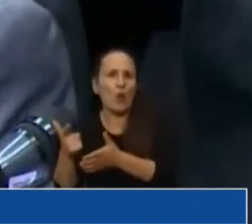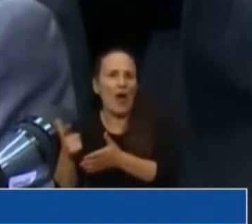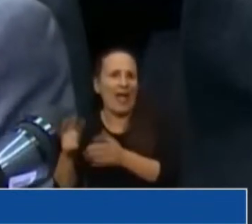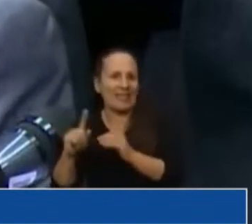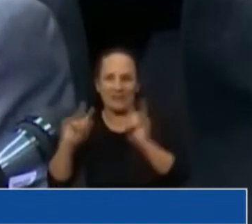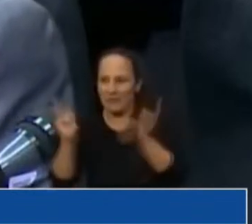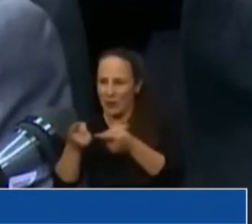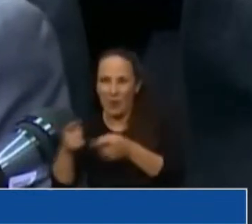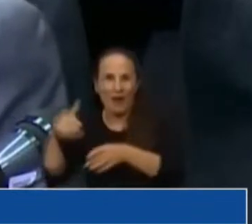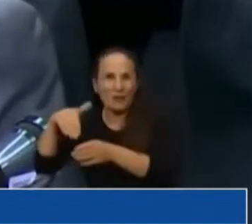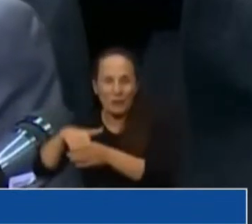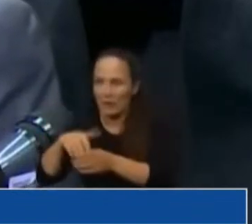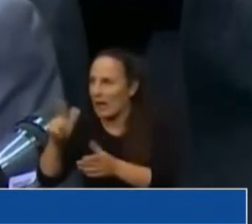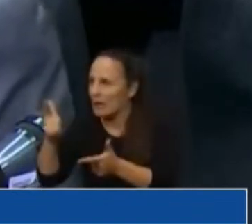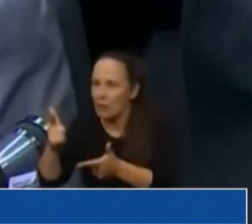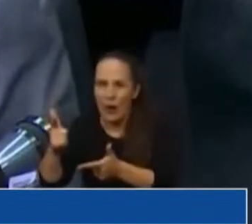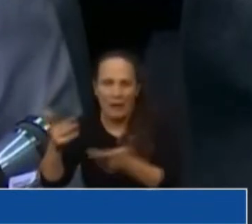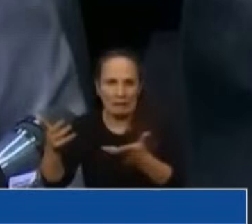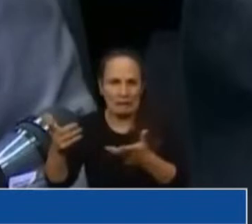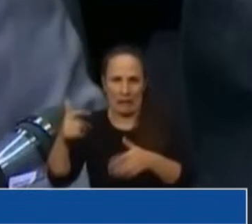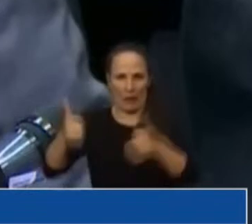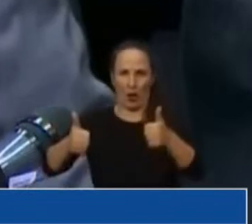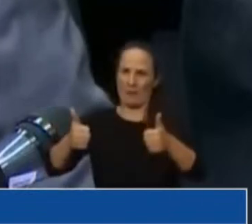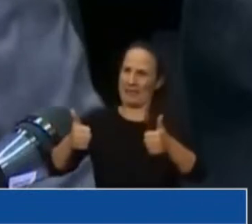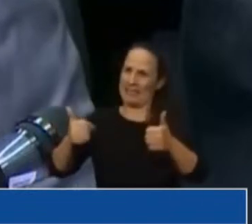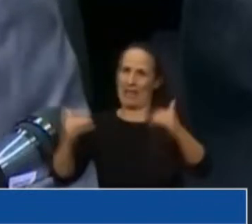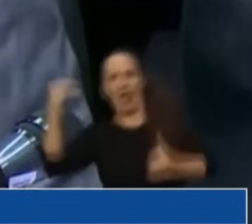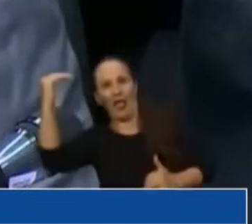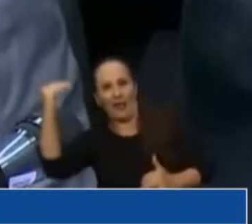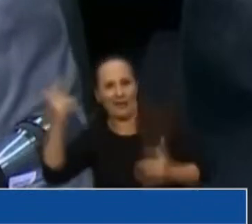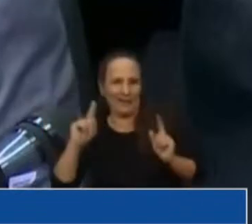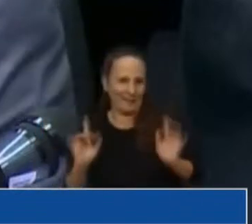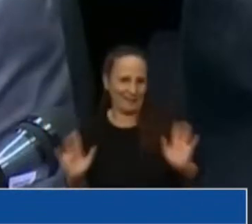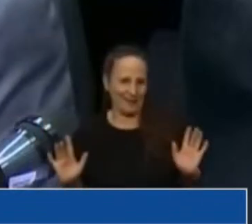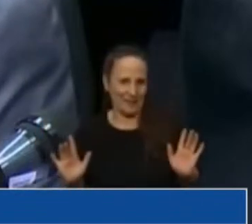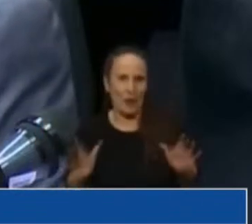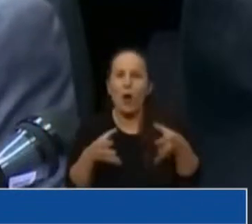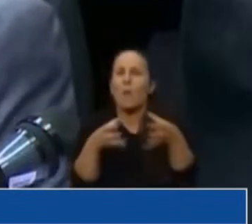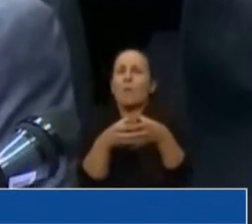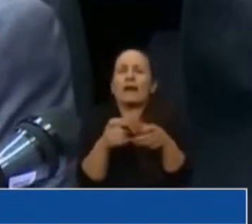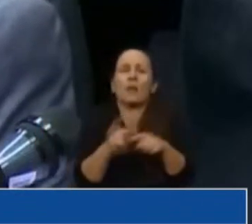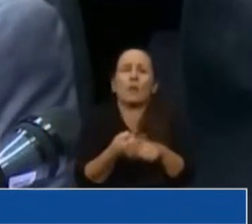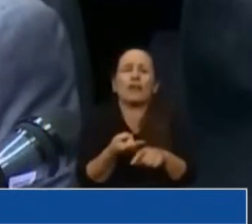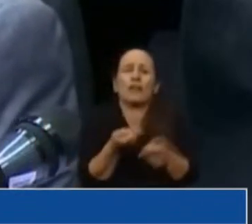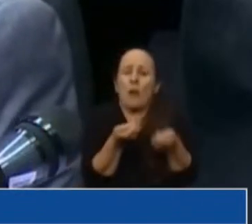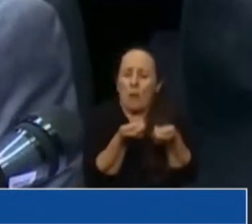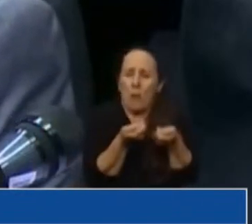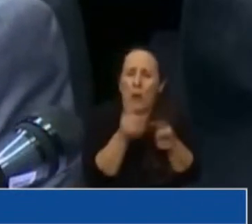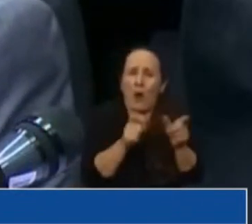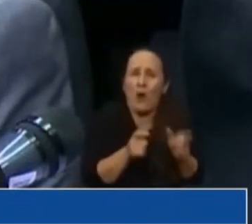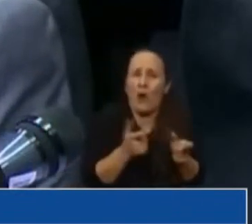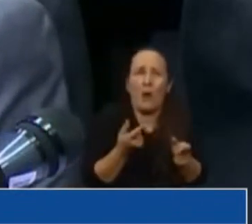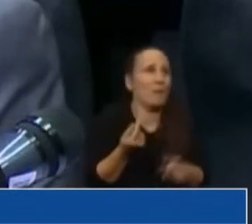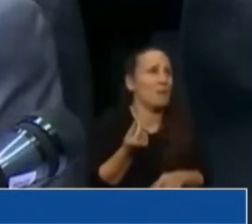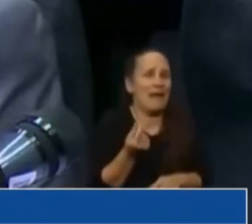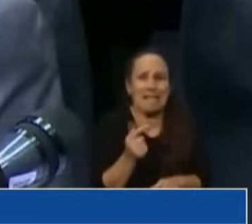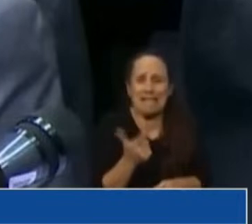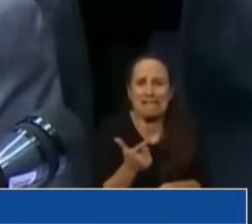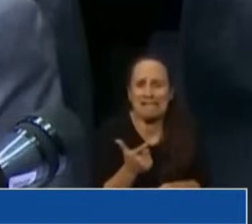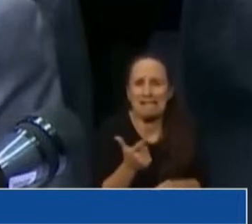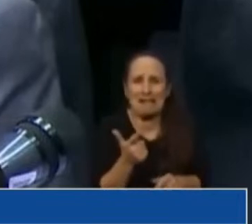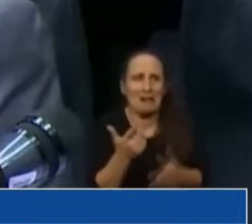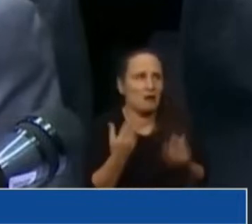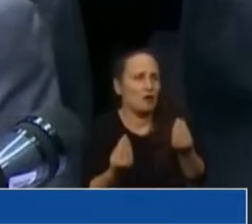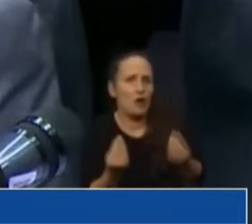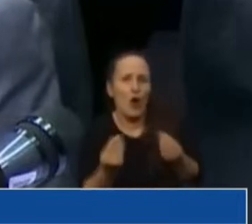oscuro? ¿En qué condiciones compiten los candidatos de un partido pequeño que no tiene ni el dinero ni la capacidad logística